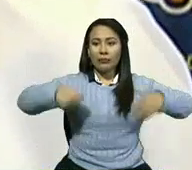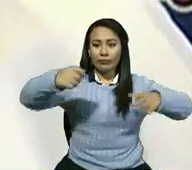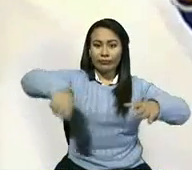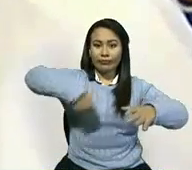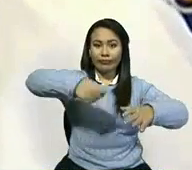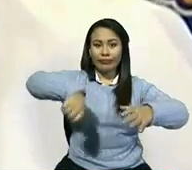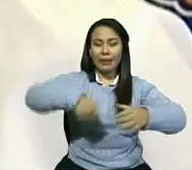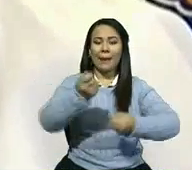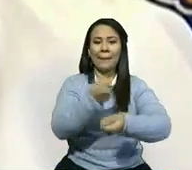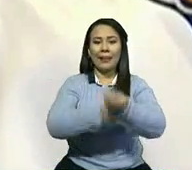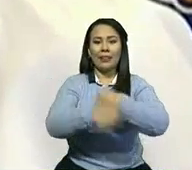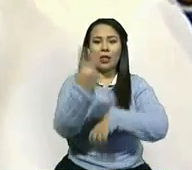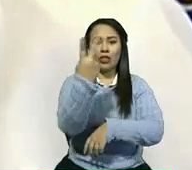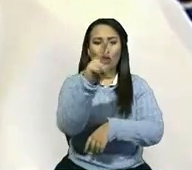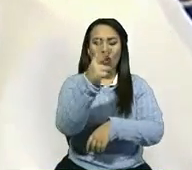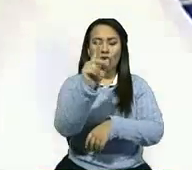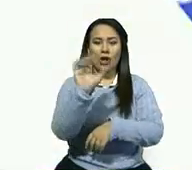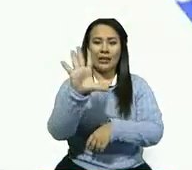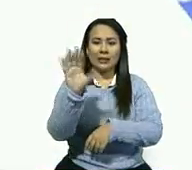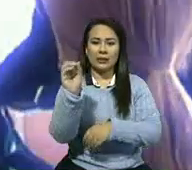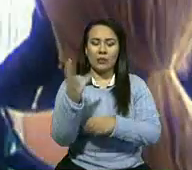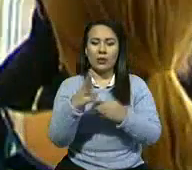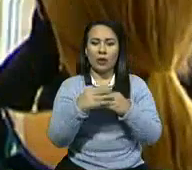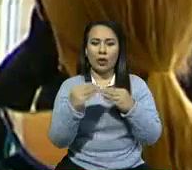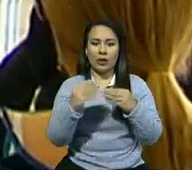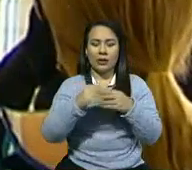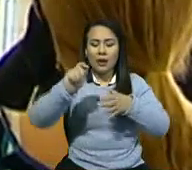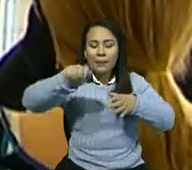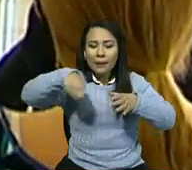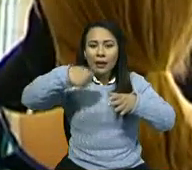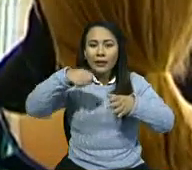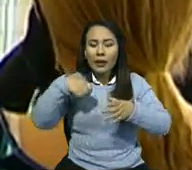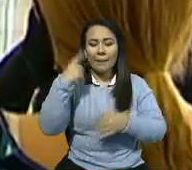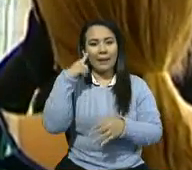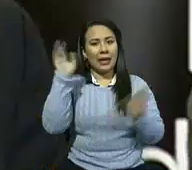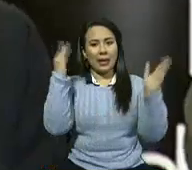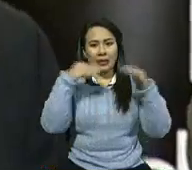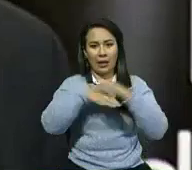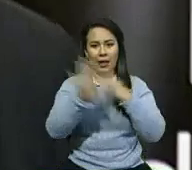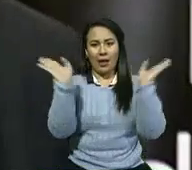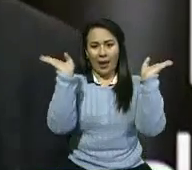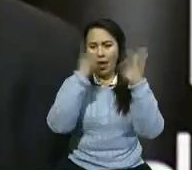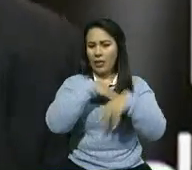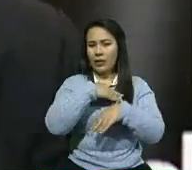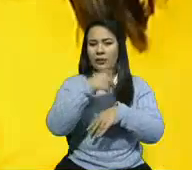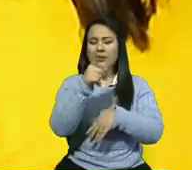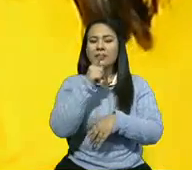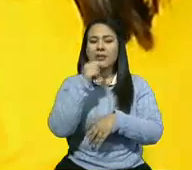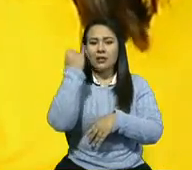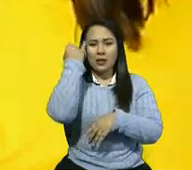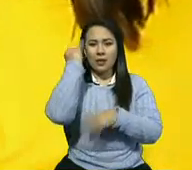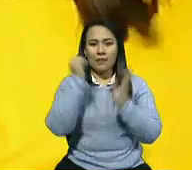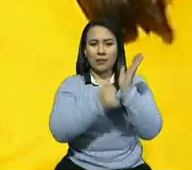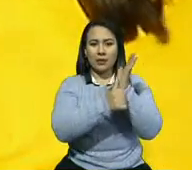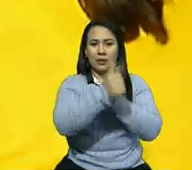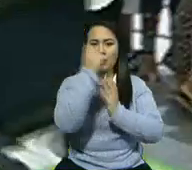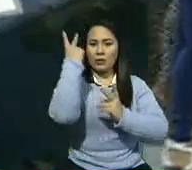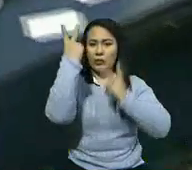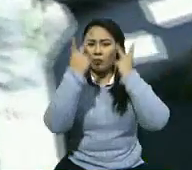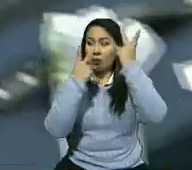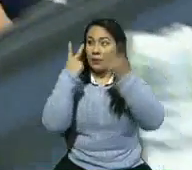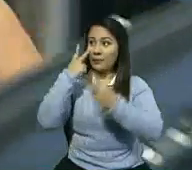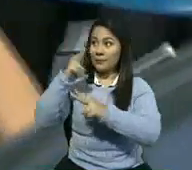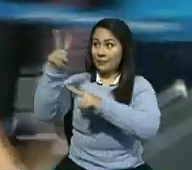a $2.50 la porción, la entrada es gratuita. Eventos que se dan por iniciativa del Ministerio de Turismo. Es hacer